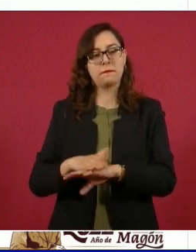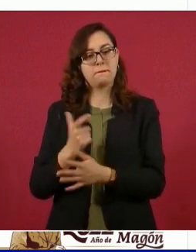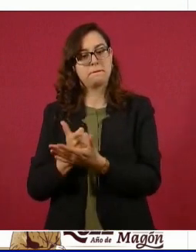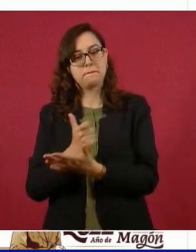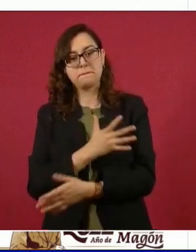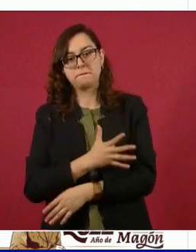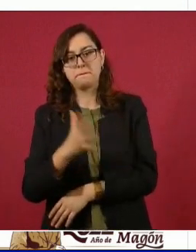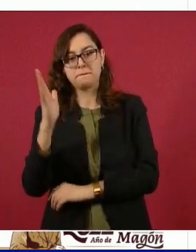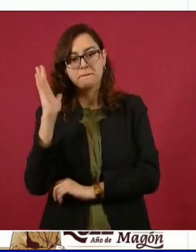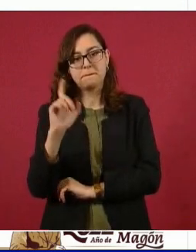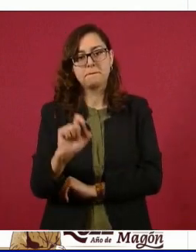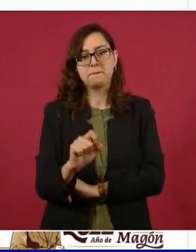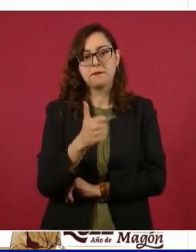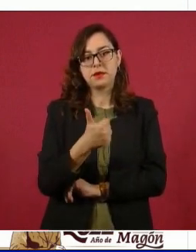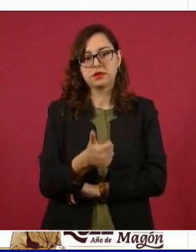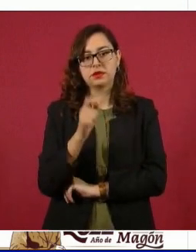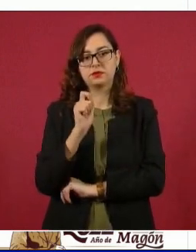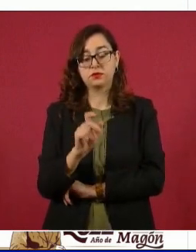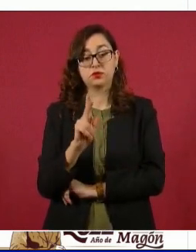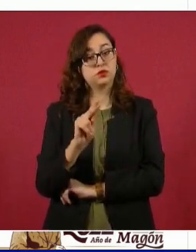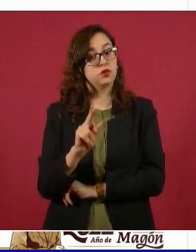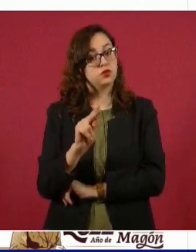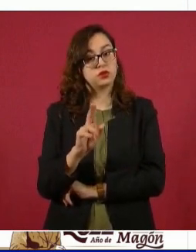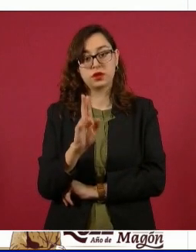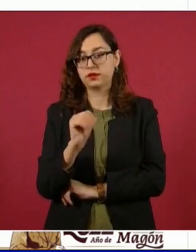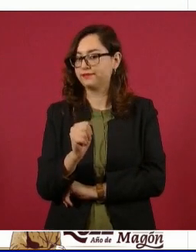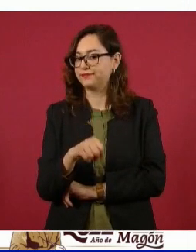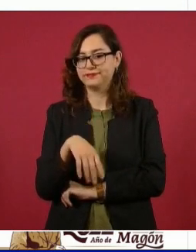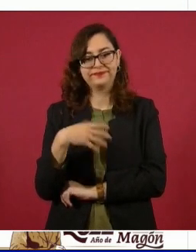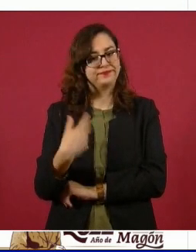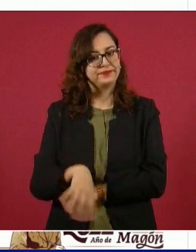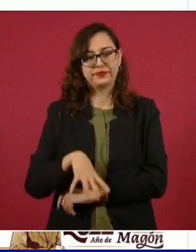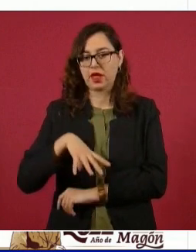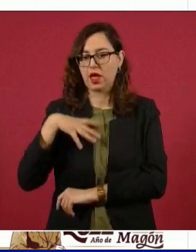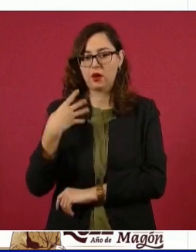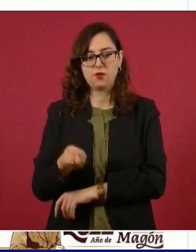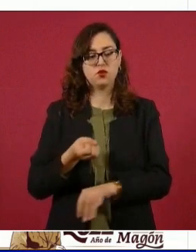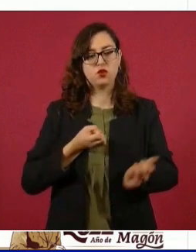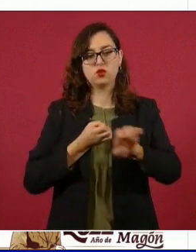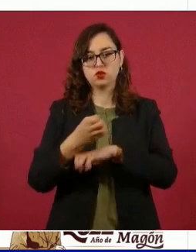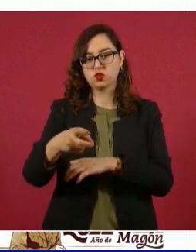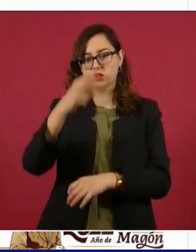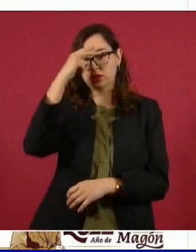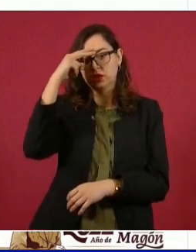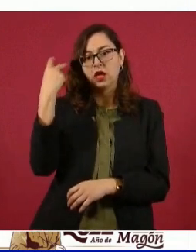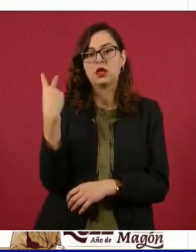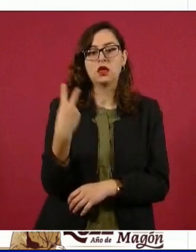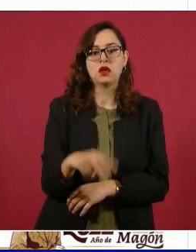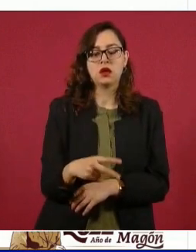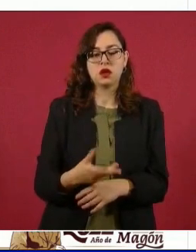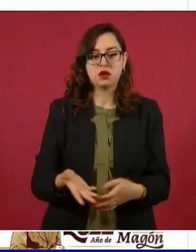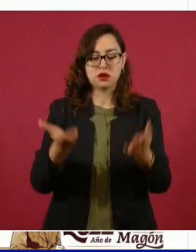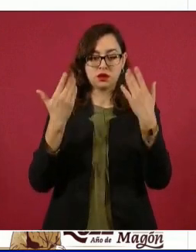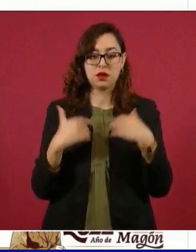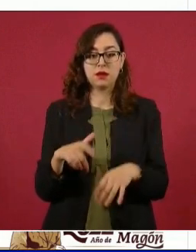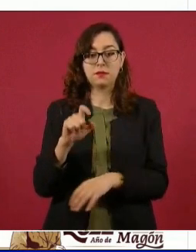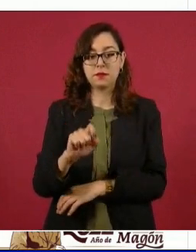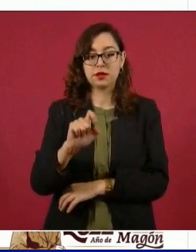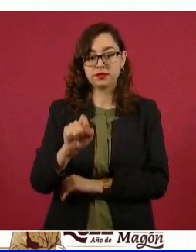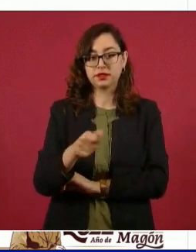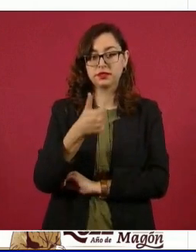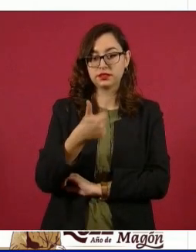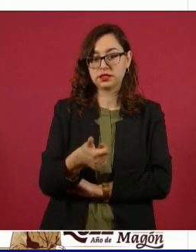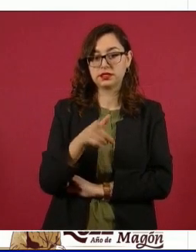caras, 26.89, no de sorprender, de Shell en Naucalpan, en el Estado de México, y 26 pesos